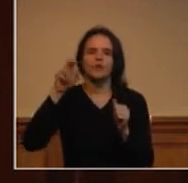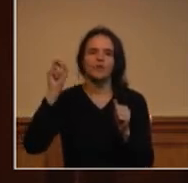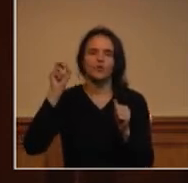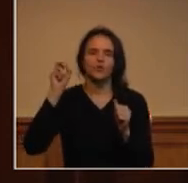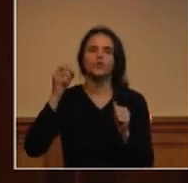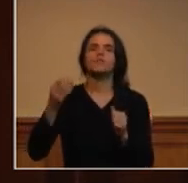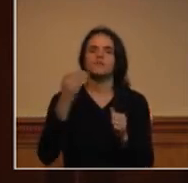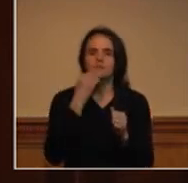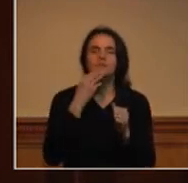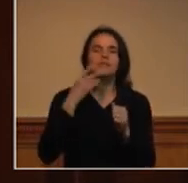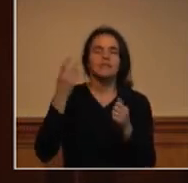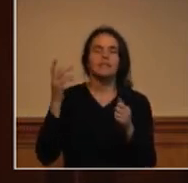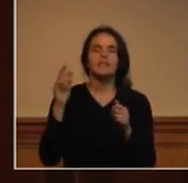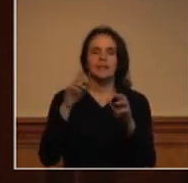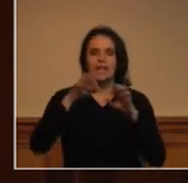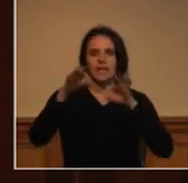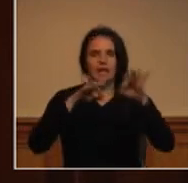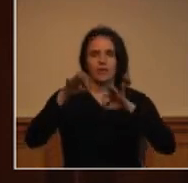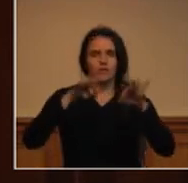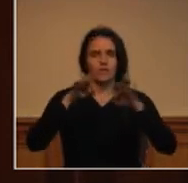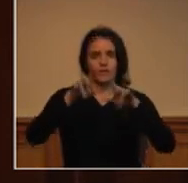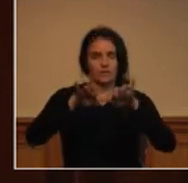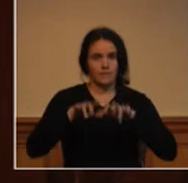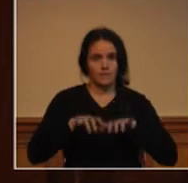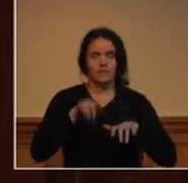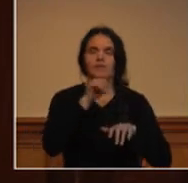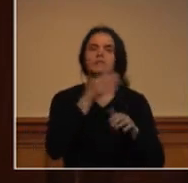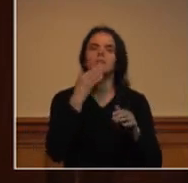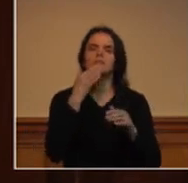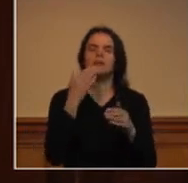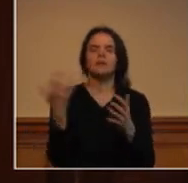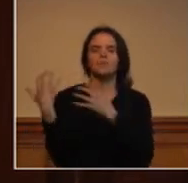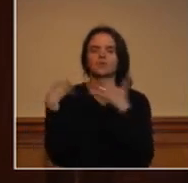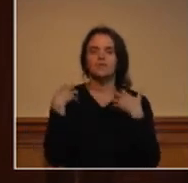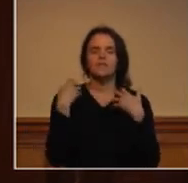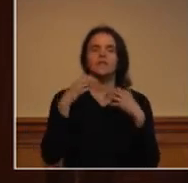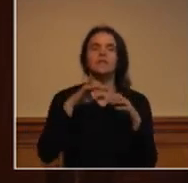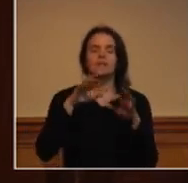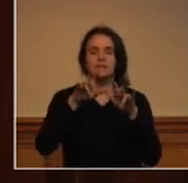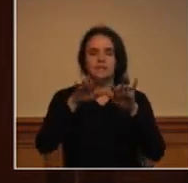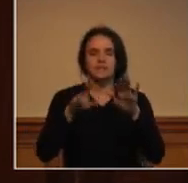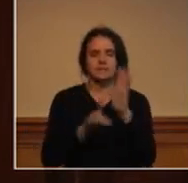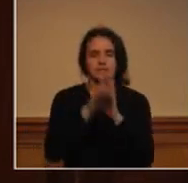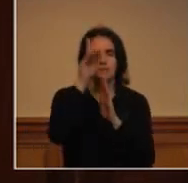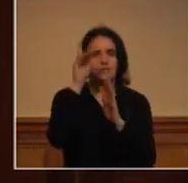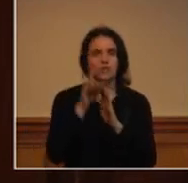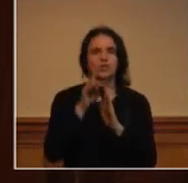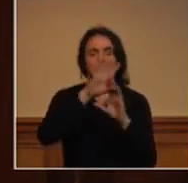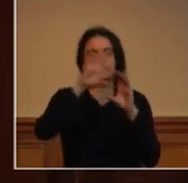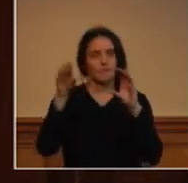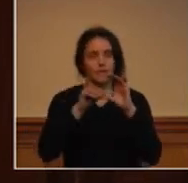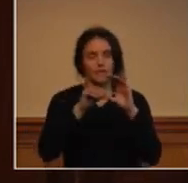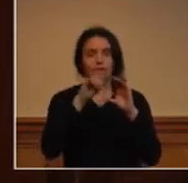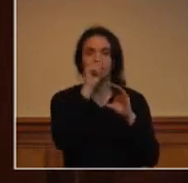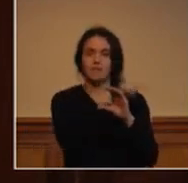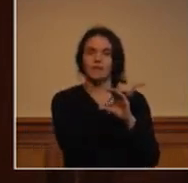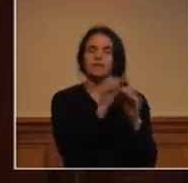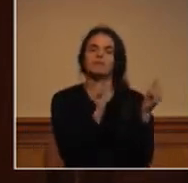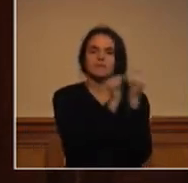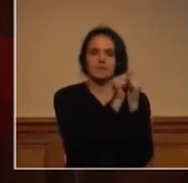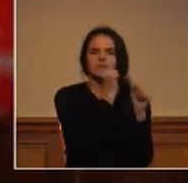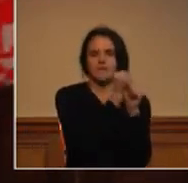Tecnológica de Chile y encargado de desarrollos de softwares en Cerepti, han sido fundamentales para el desarrollo de esta aplicación. Nos dejamos con